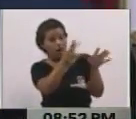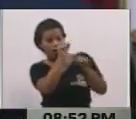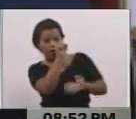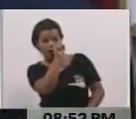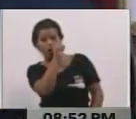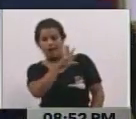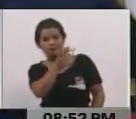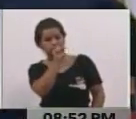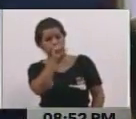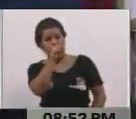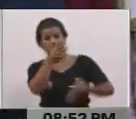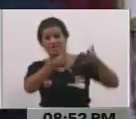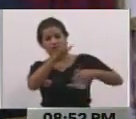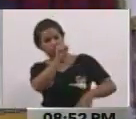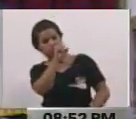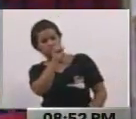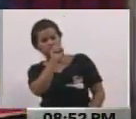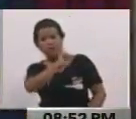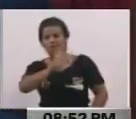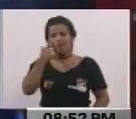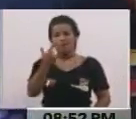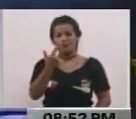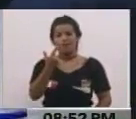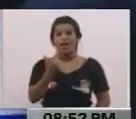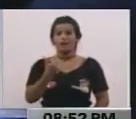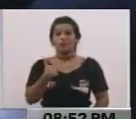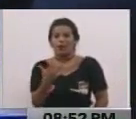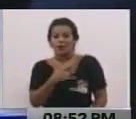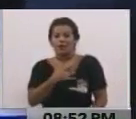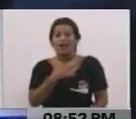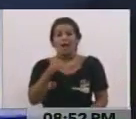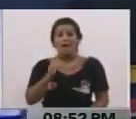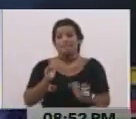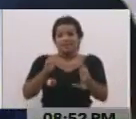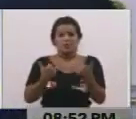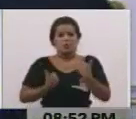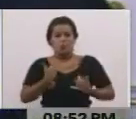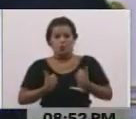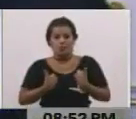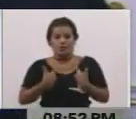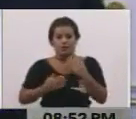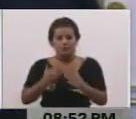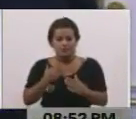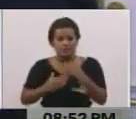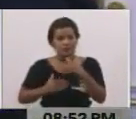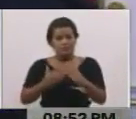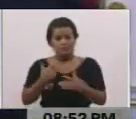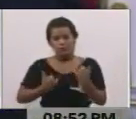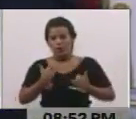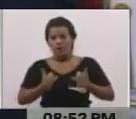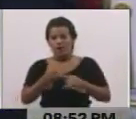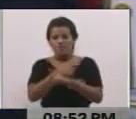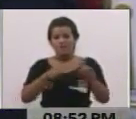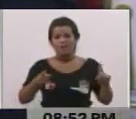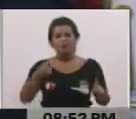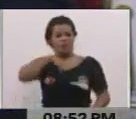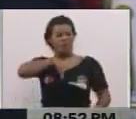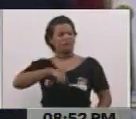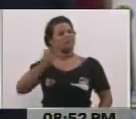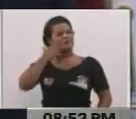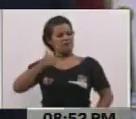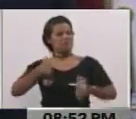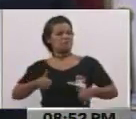tercer salto cuando me veía, al principio estaba un poco incómoda con la carrera, pero ya después yo sabía que estaba bien, claro,